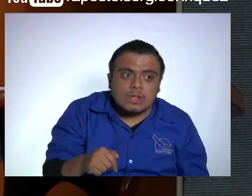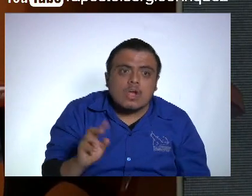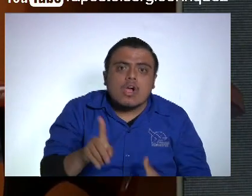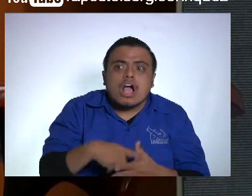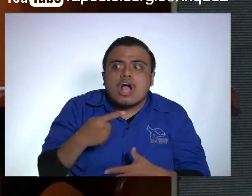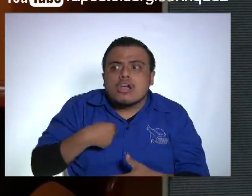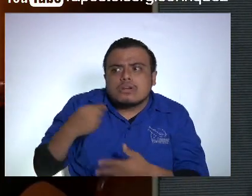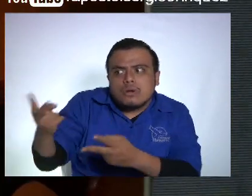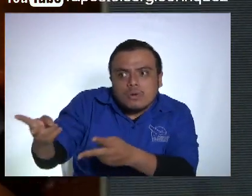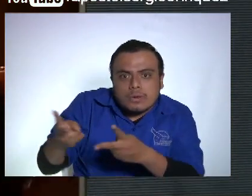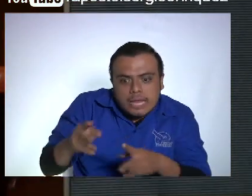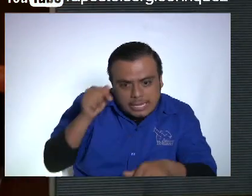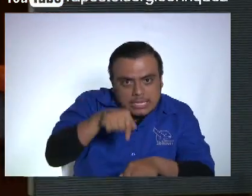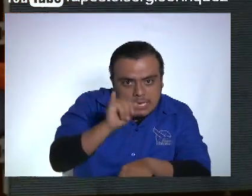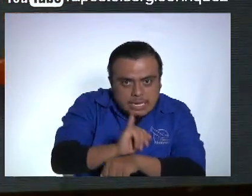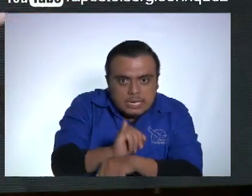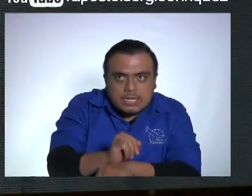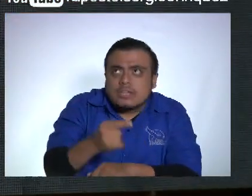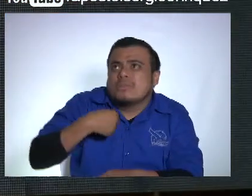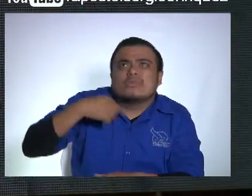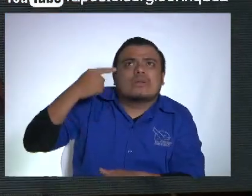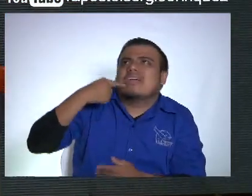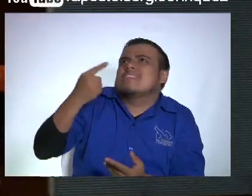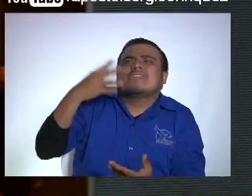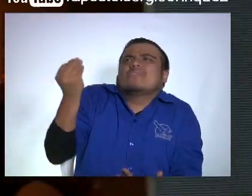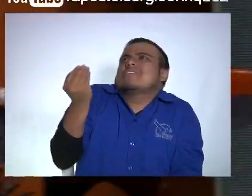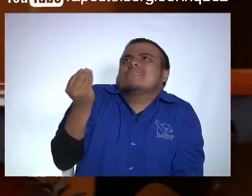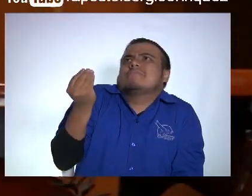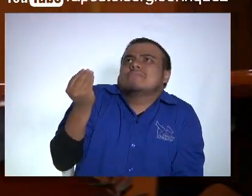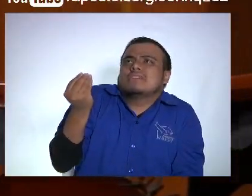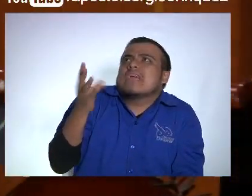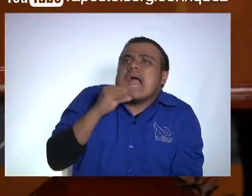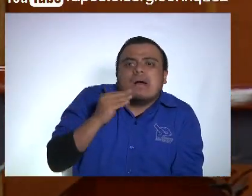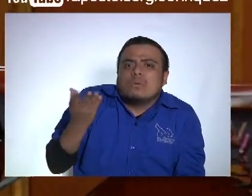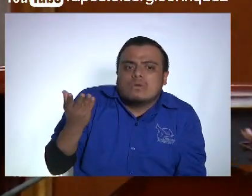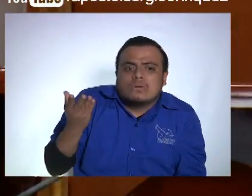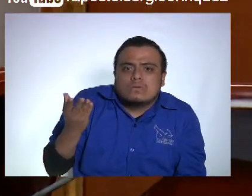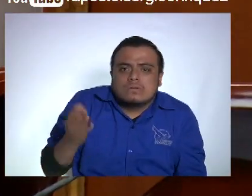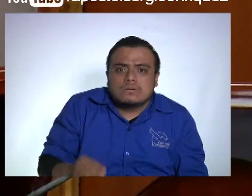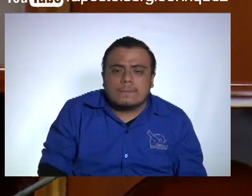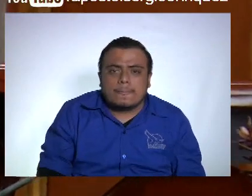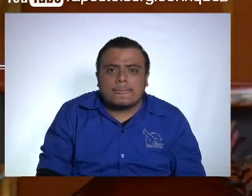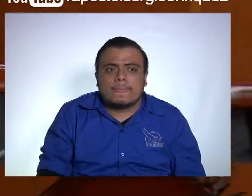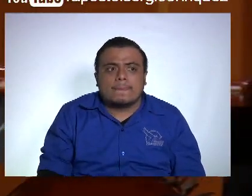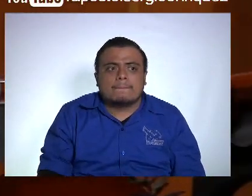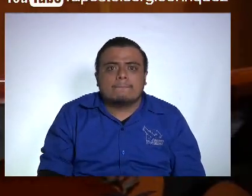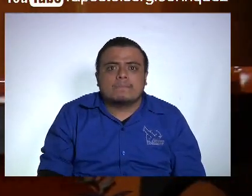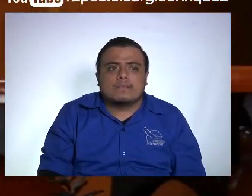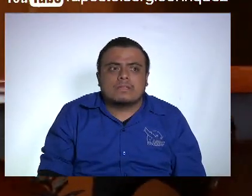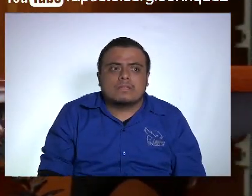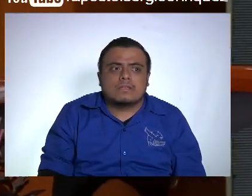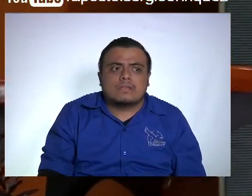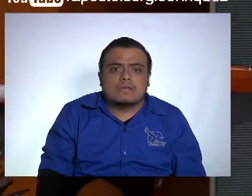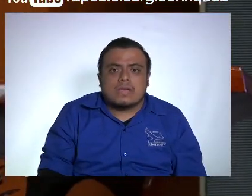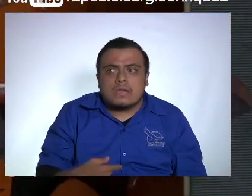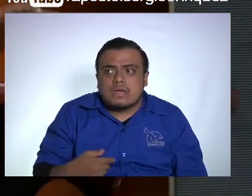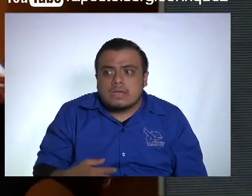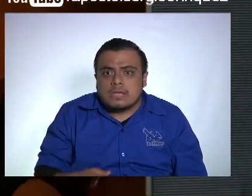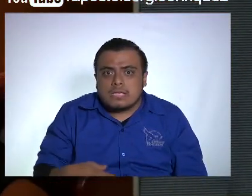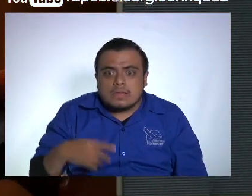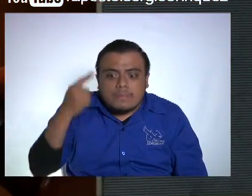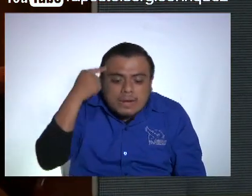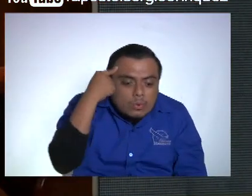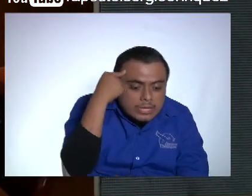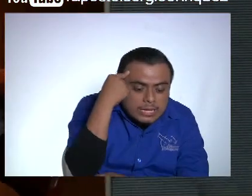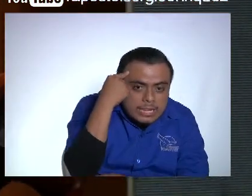venía y decía, Señor, ¿qué es lo que voy a decir? ¿Qué es lo que voy a hablar? Y me venía el pasaje de Mateo